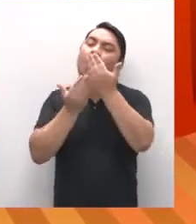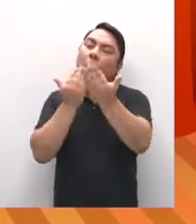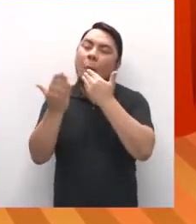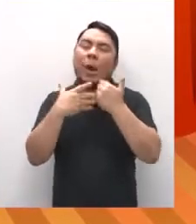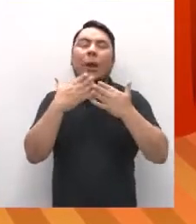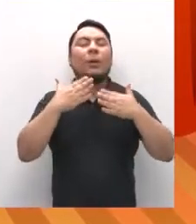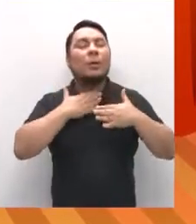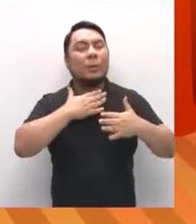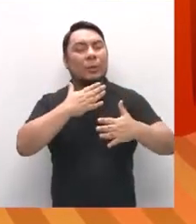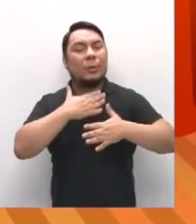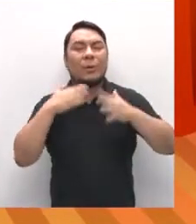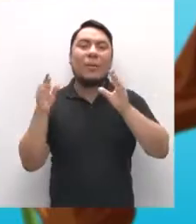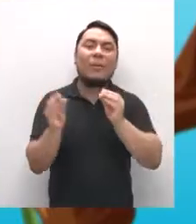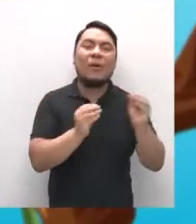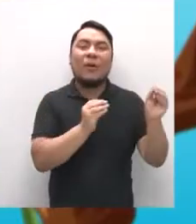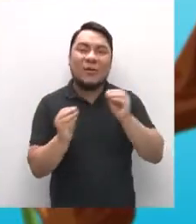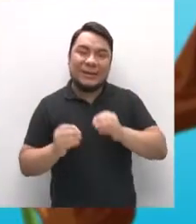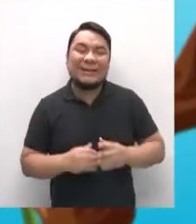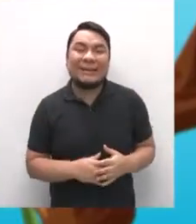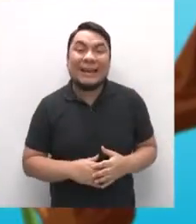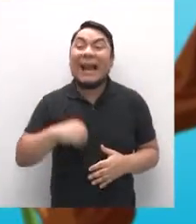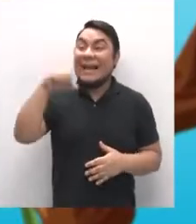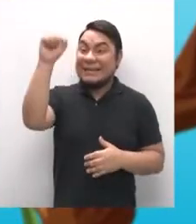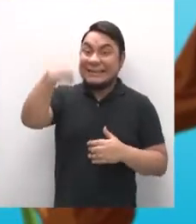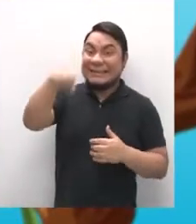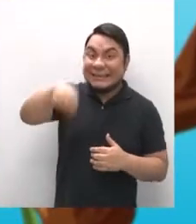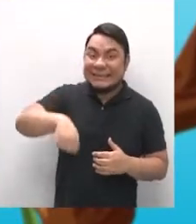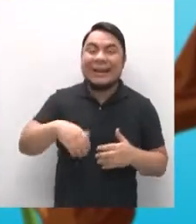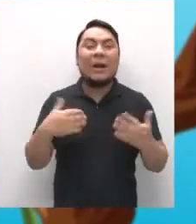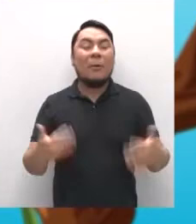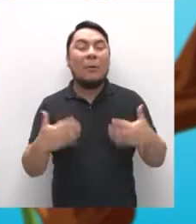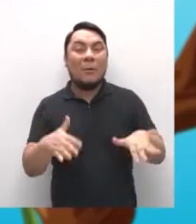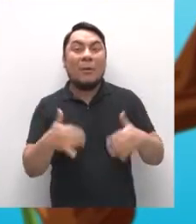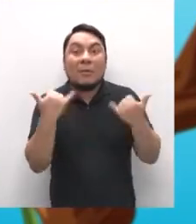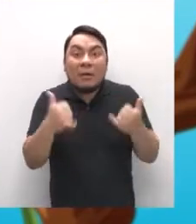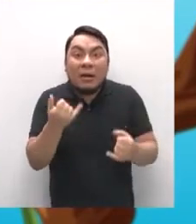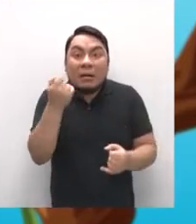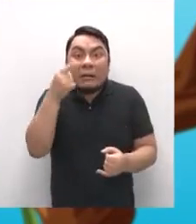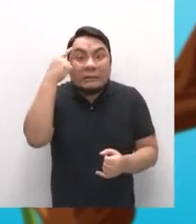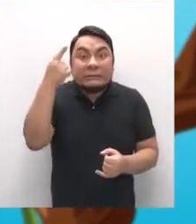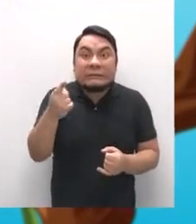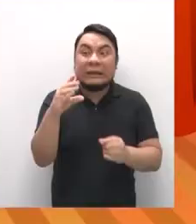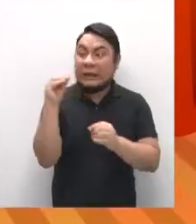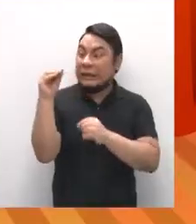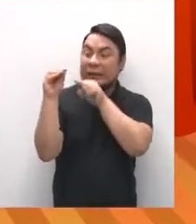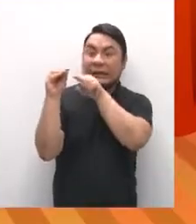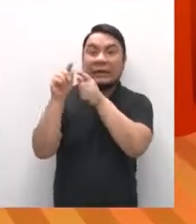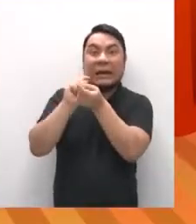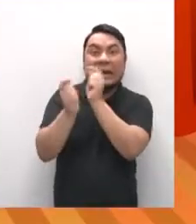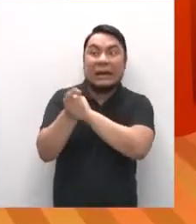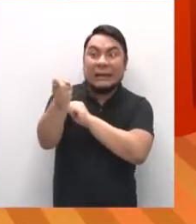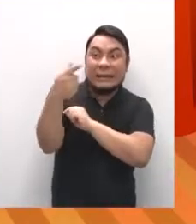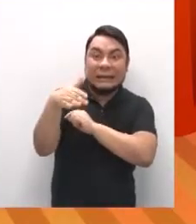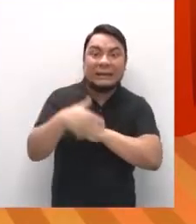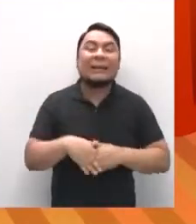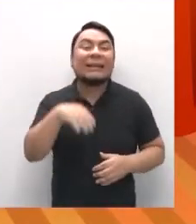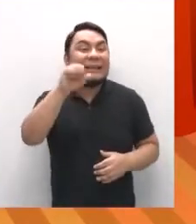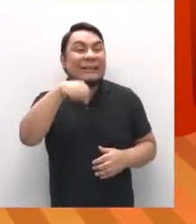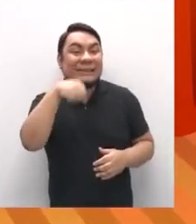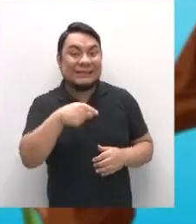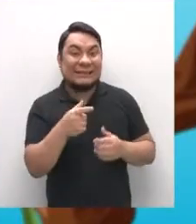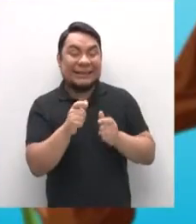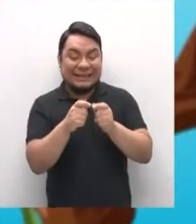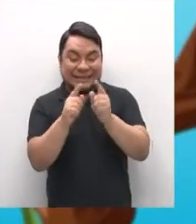hacer un poco de movimiento. ¡Chirrín! ¡Uy, pero ya casi es el turno de Calcetín! Martina, ¿esta era tu